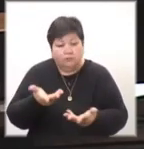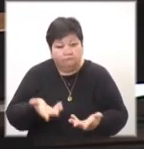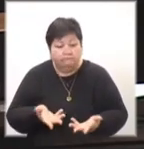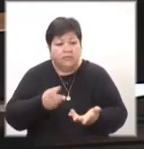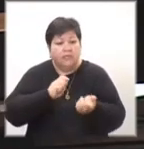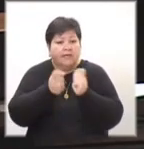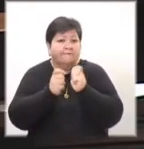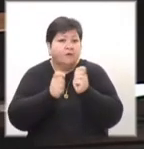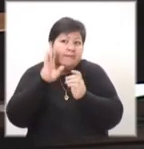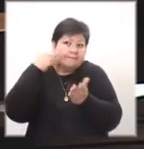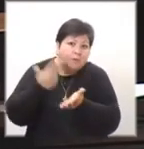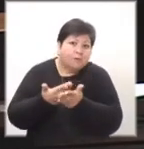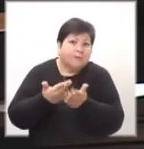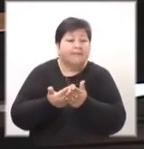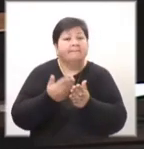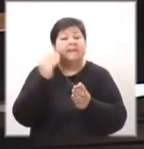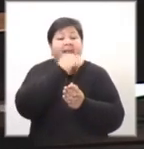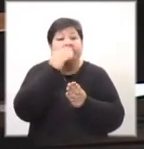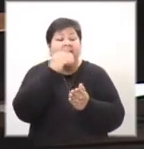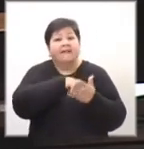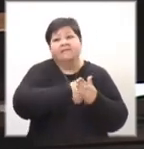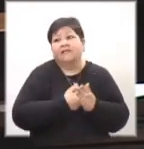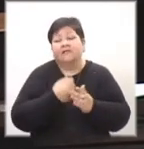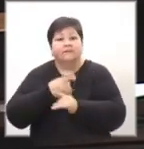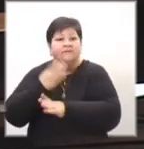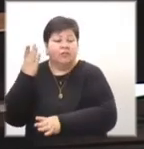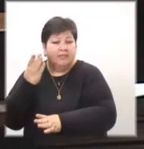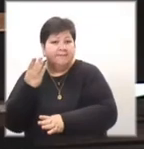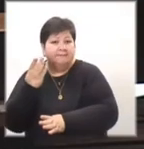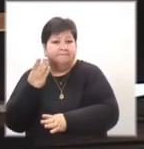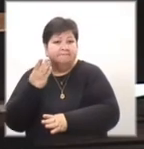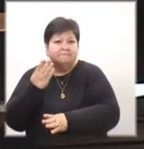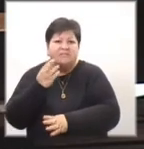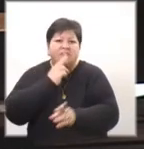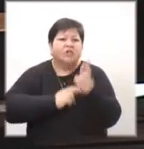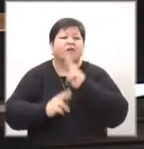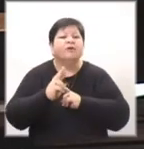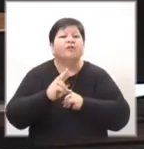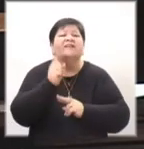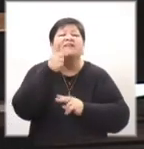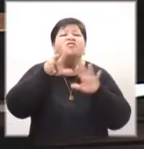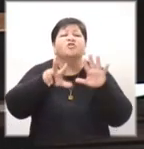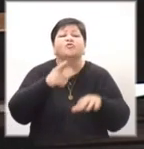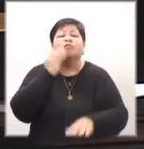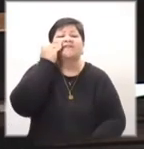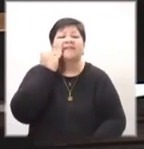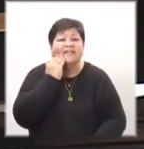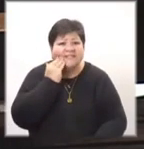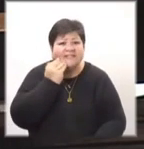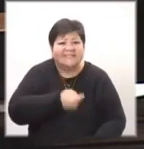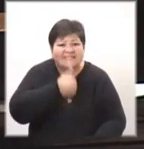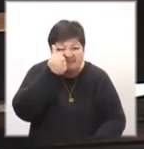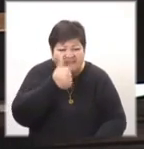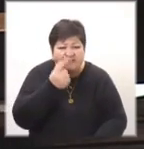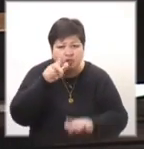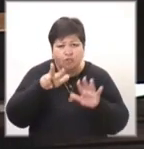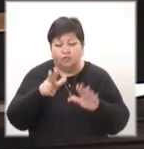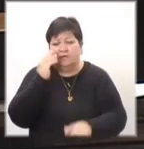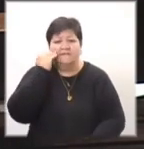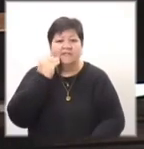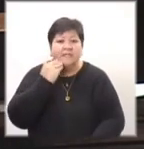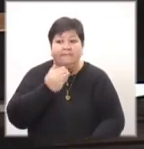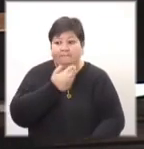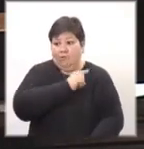propuestas para las cajas de profesionales y bancaria. Se nos respondió recién el 18 de abril que el Poder Ejecutivo no cuenta